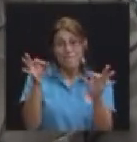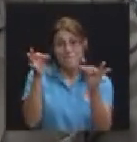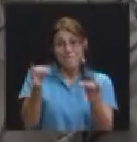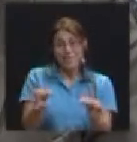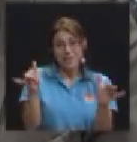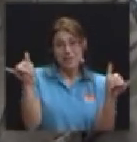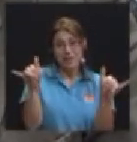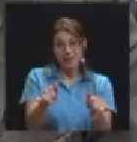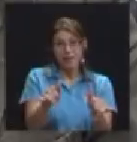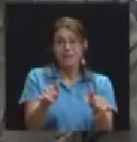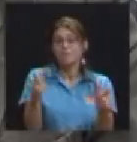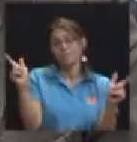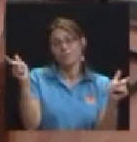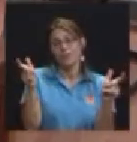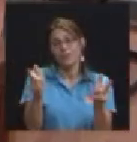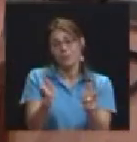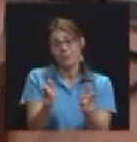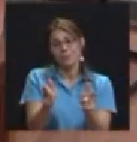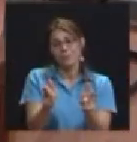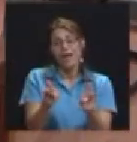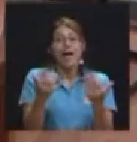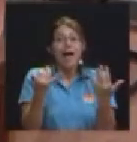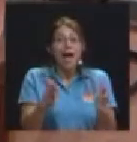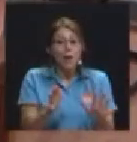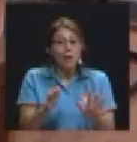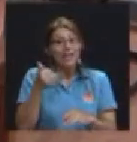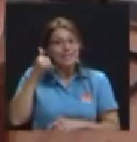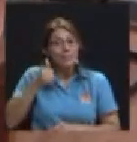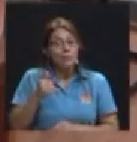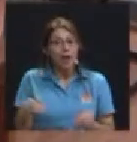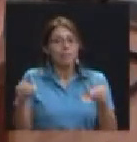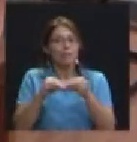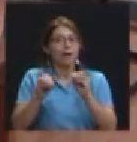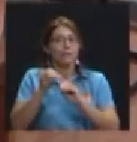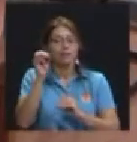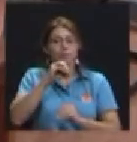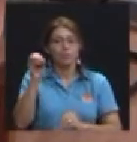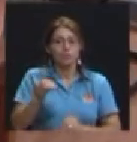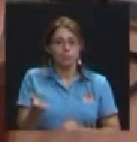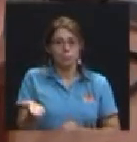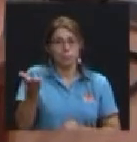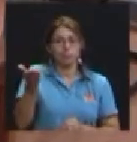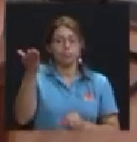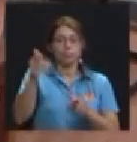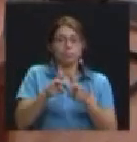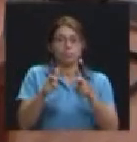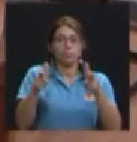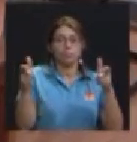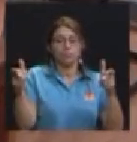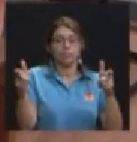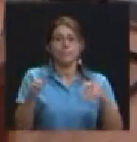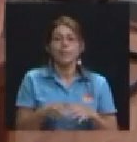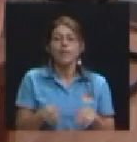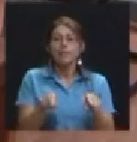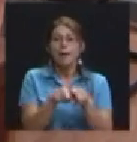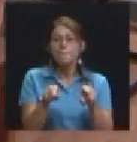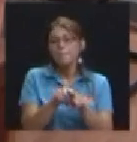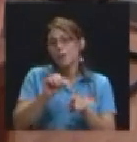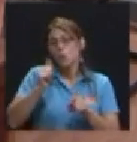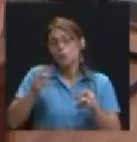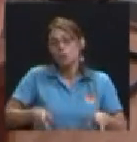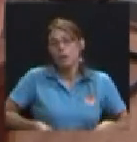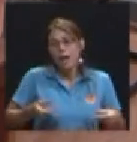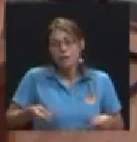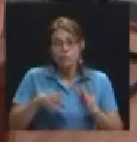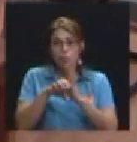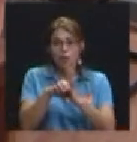tenencia de telefonía fija en los hogares, mientras que la del celular es totalmente más alta. Otros como los de salud,